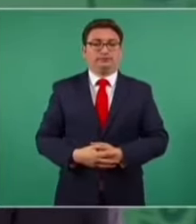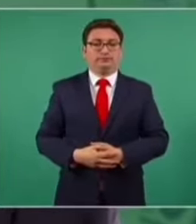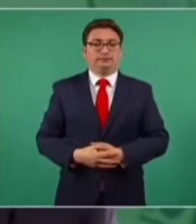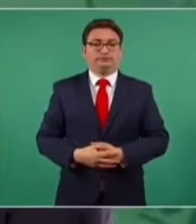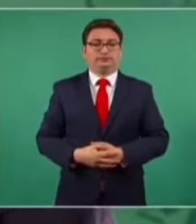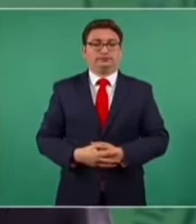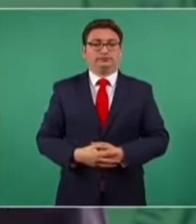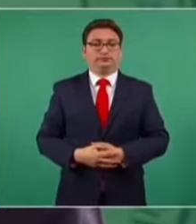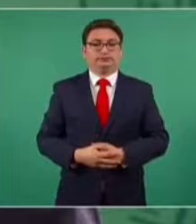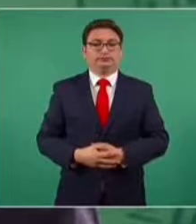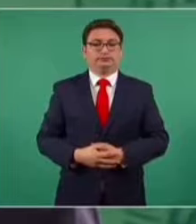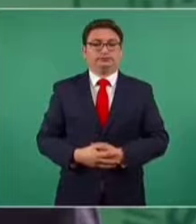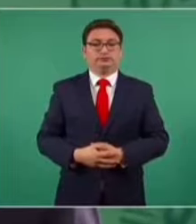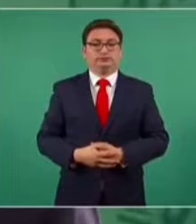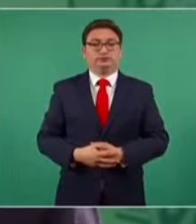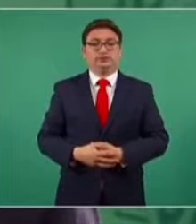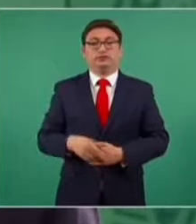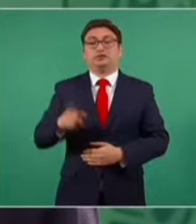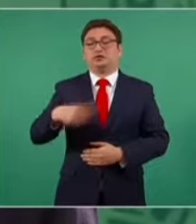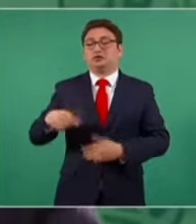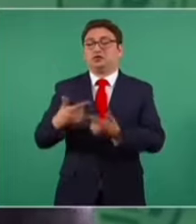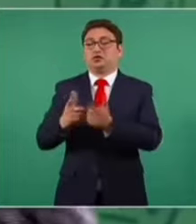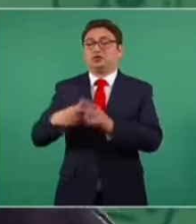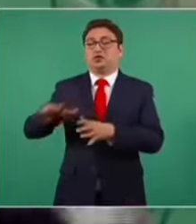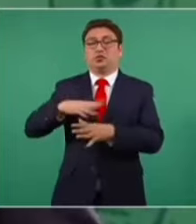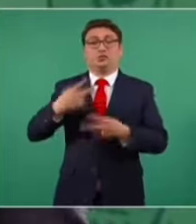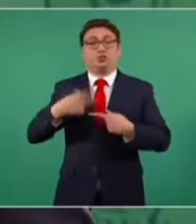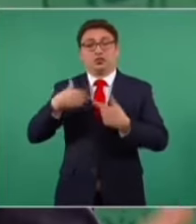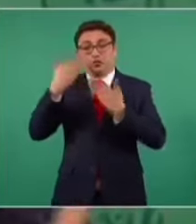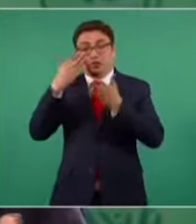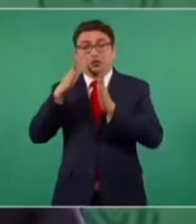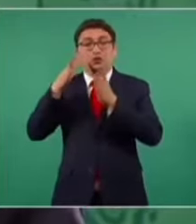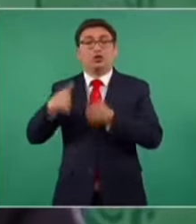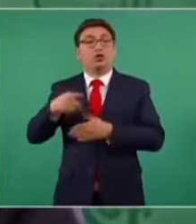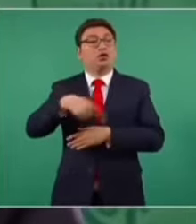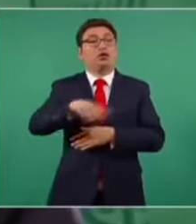al bloque conservador, no dicen nada de esto.